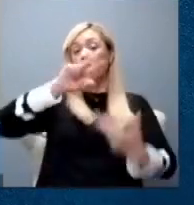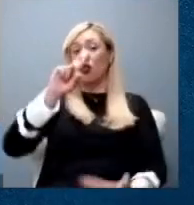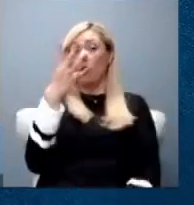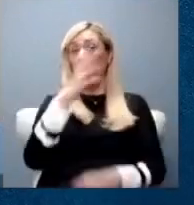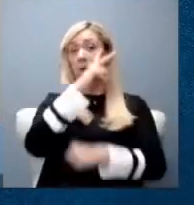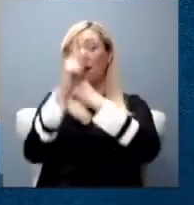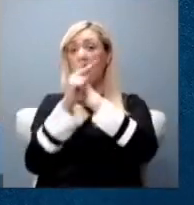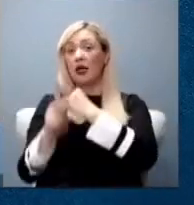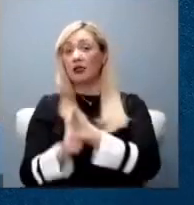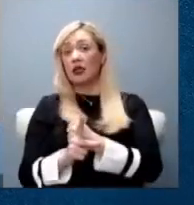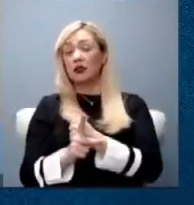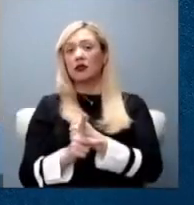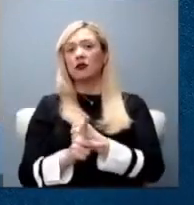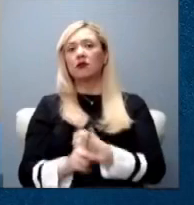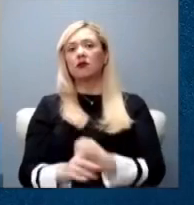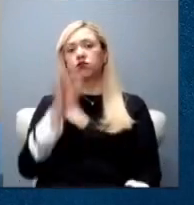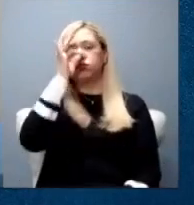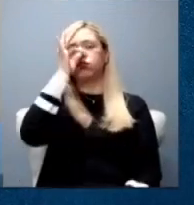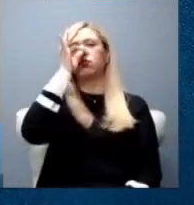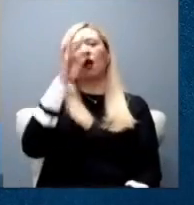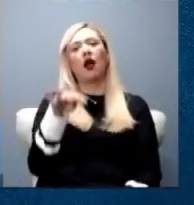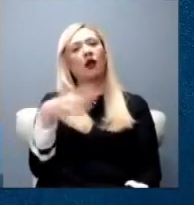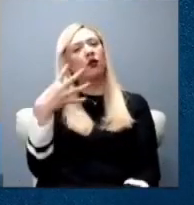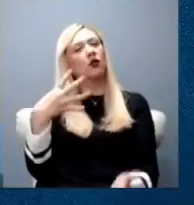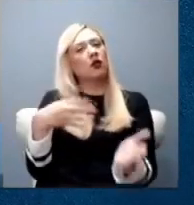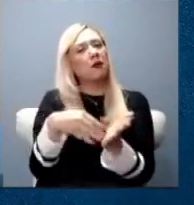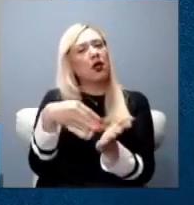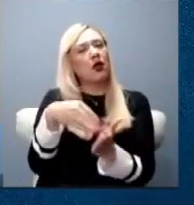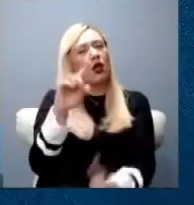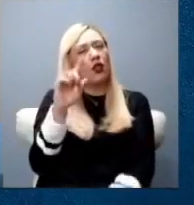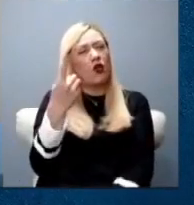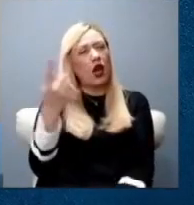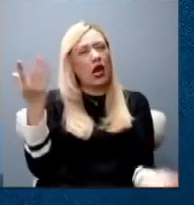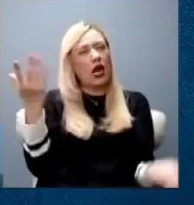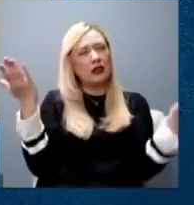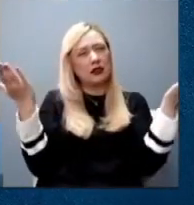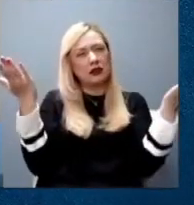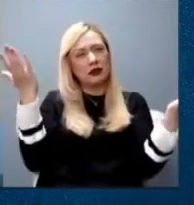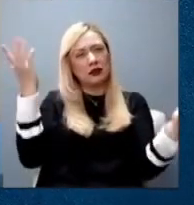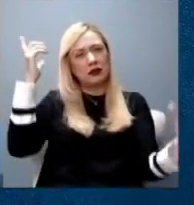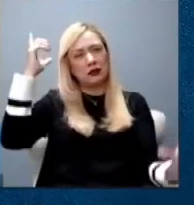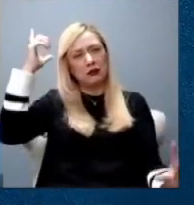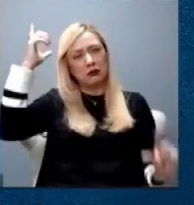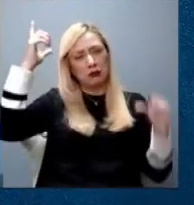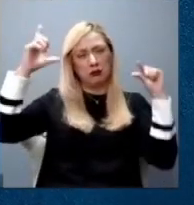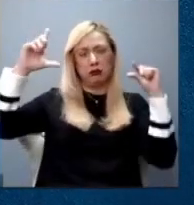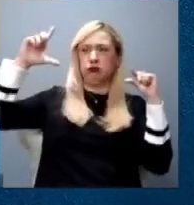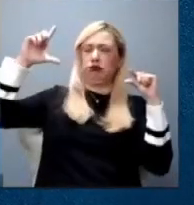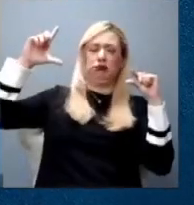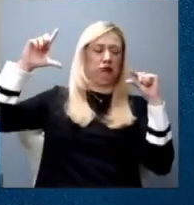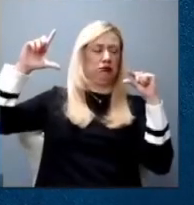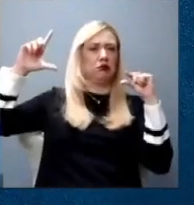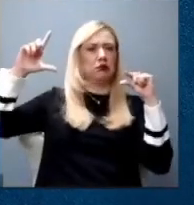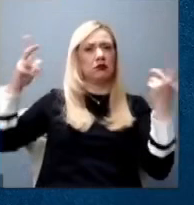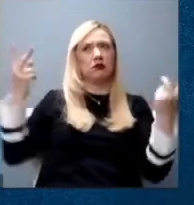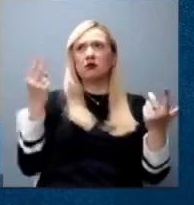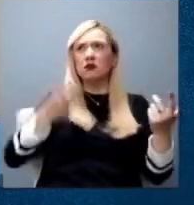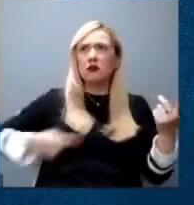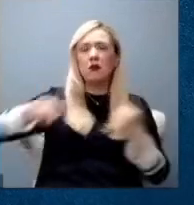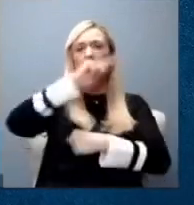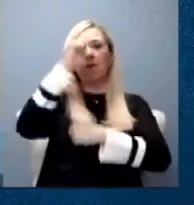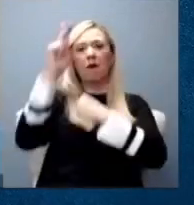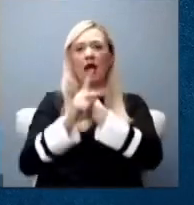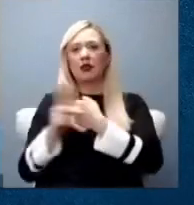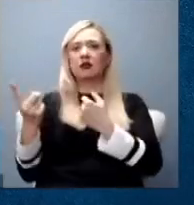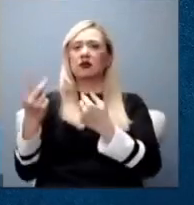de las Américas, tiene un presupuesto de 14 millones de dólares. Ese es un tema y eso depende, por supuesto, de la voluntad política de los estados. A esos